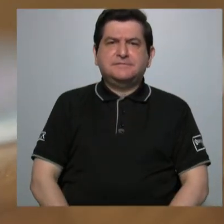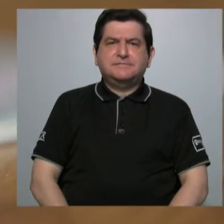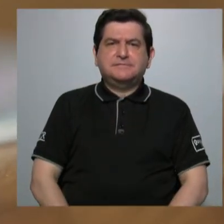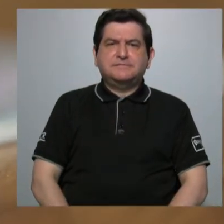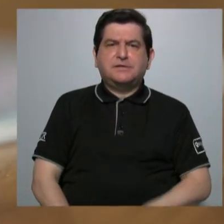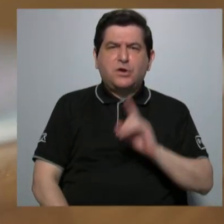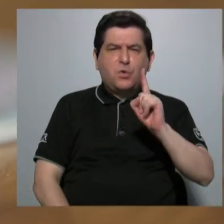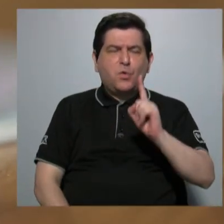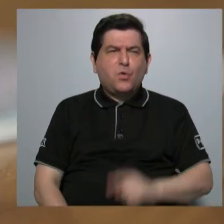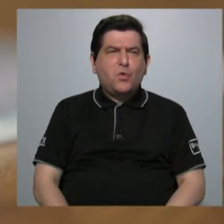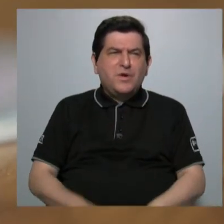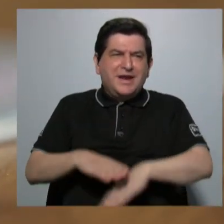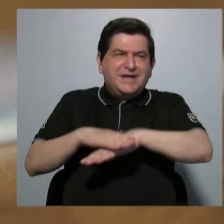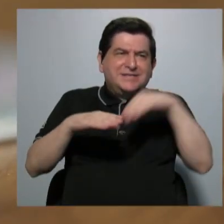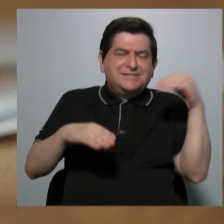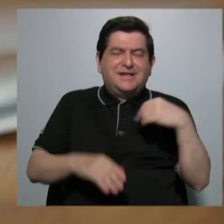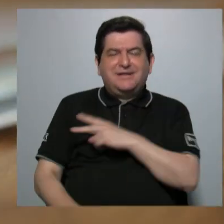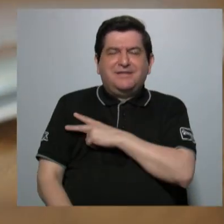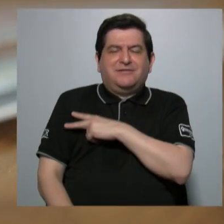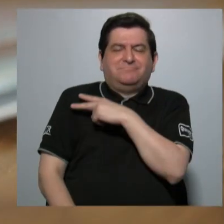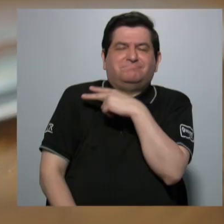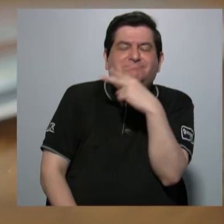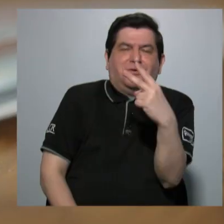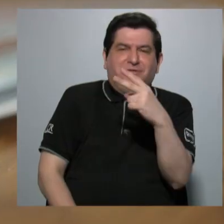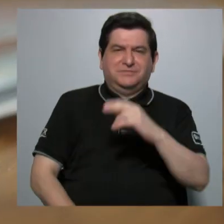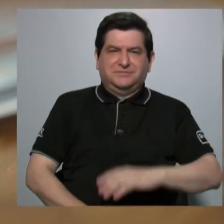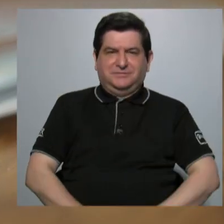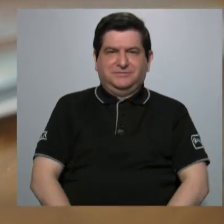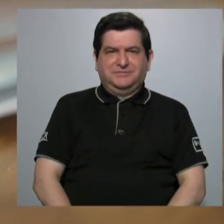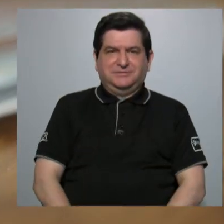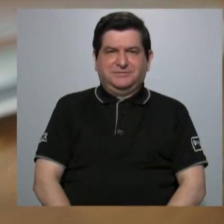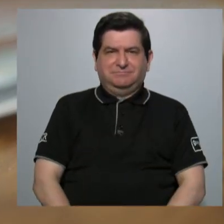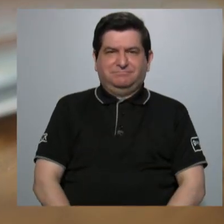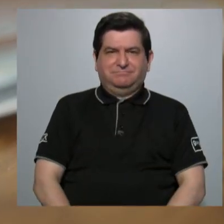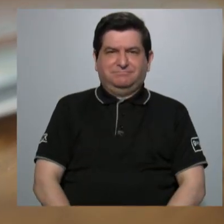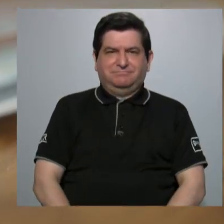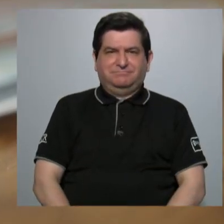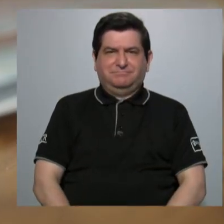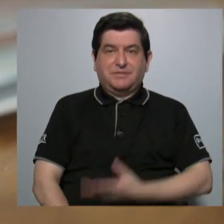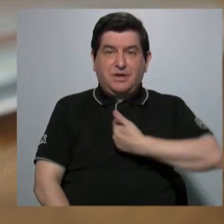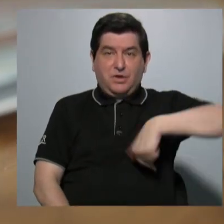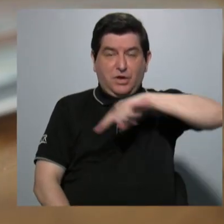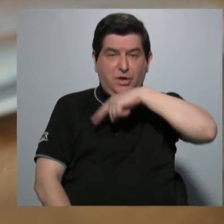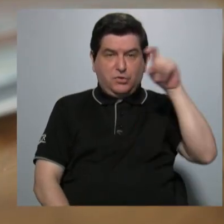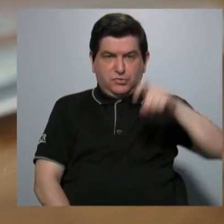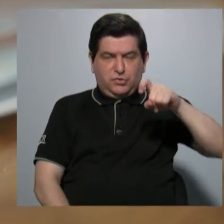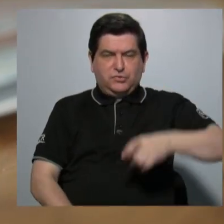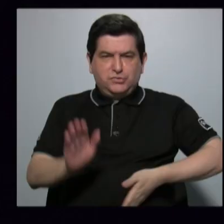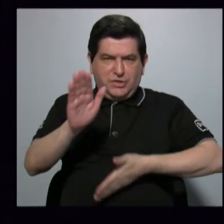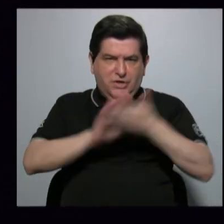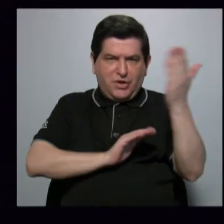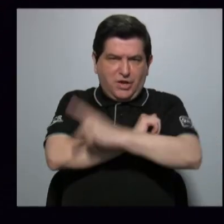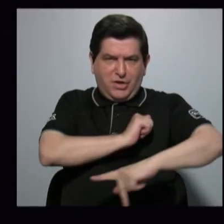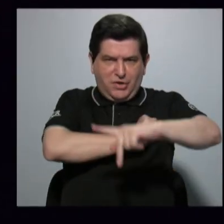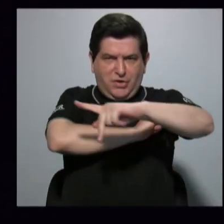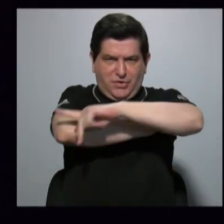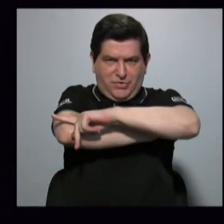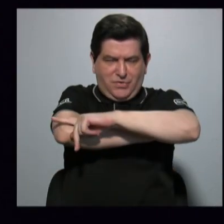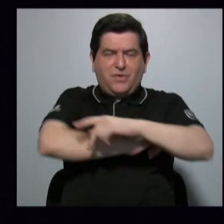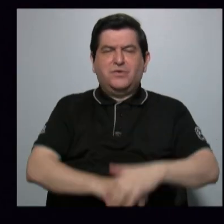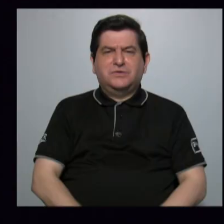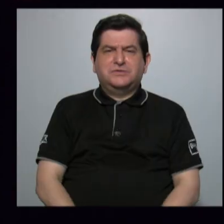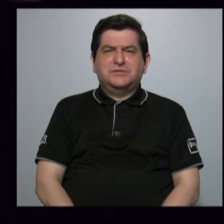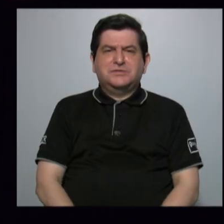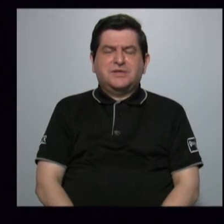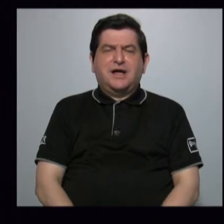por un exilio voluntario, ¿verdad? Y que nos tuvimos que ir del país